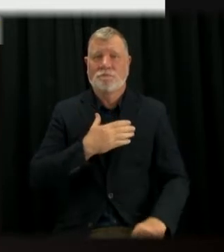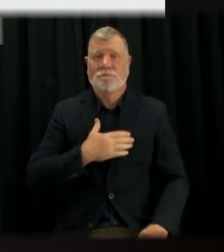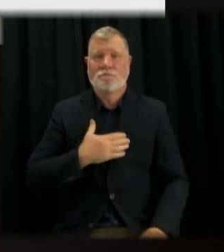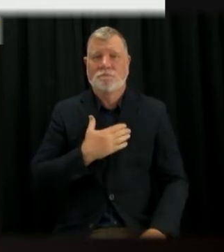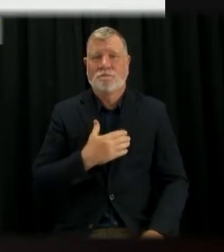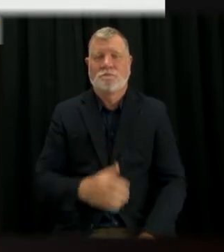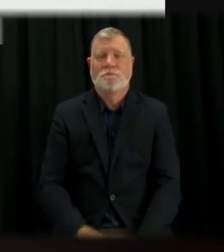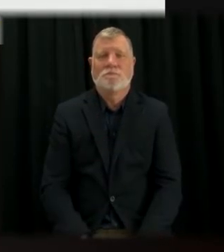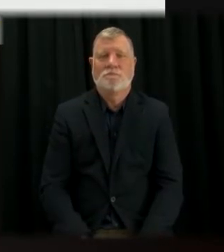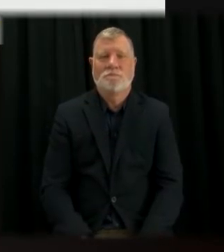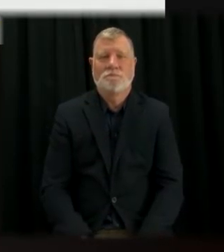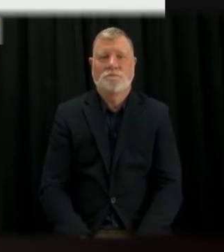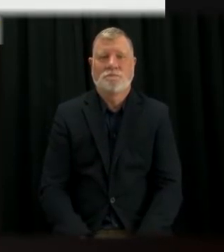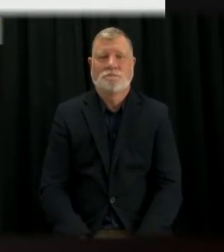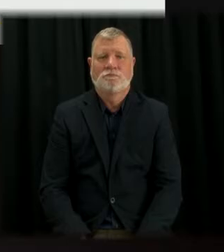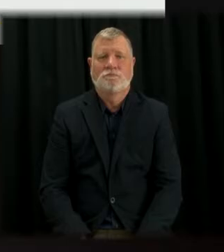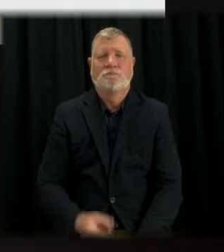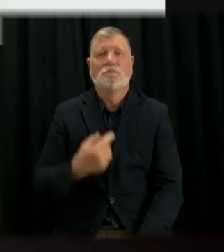presentación,